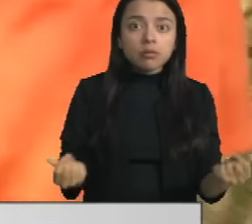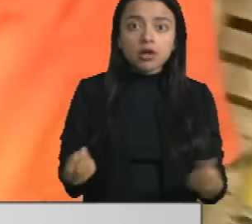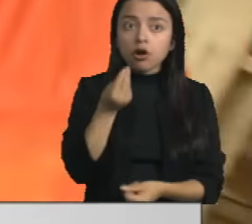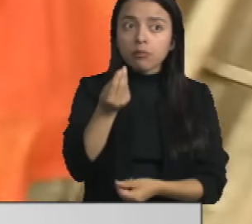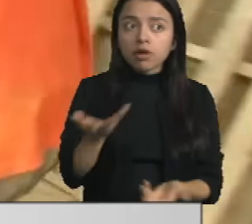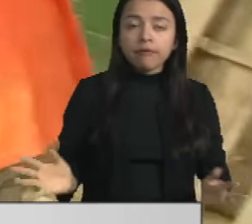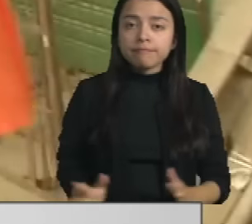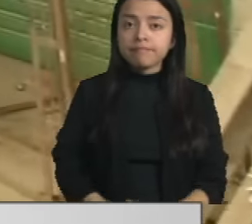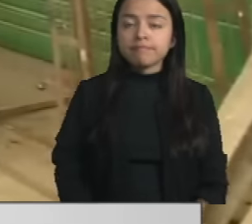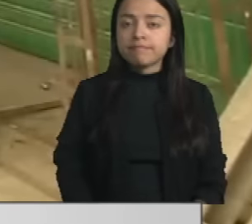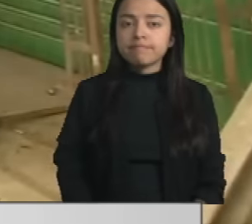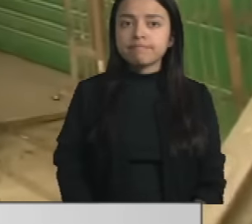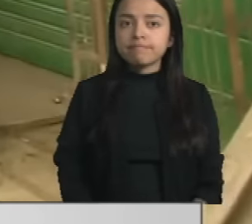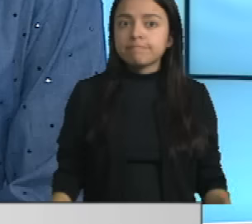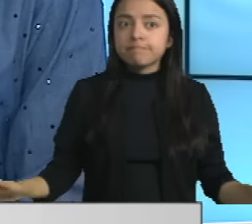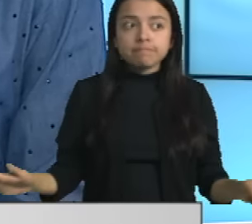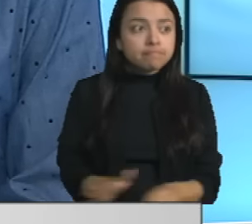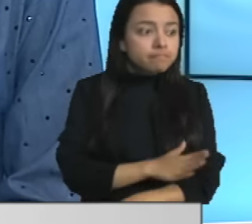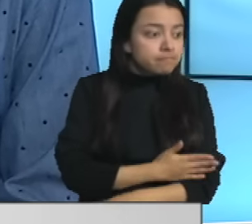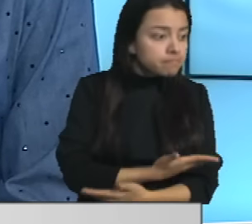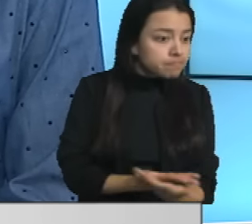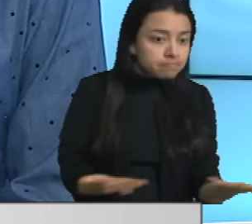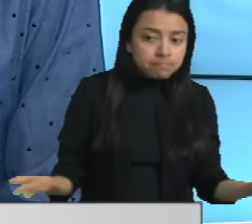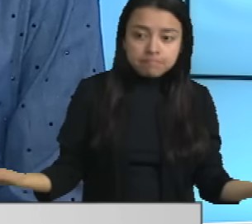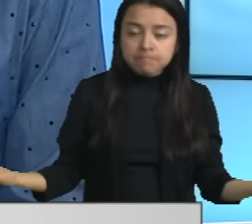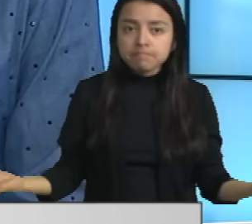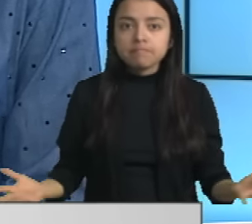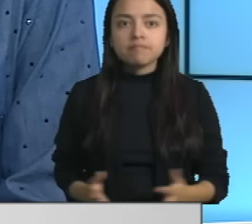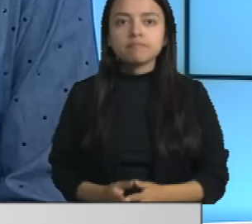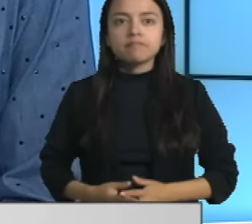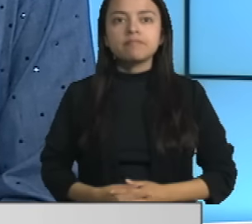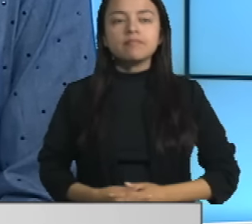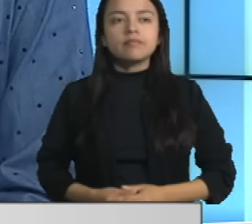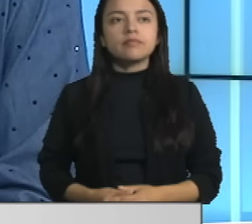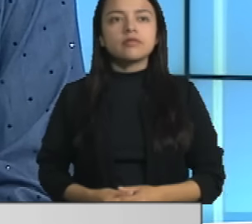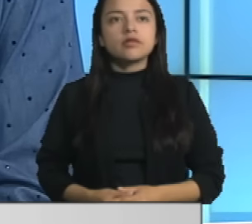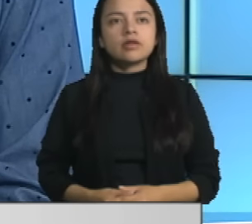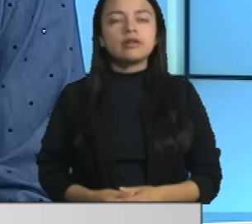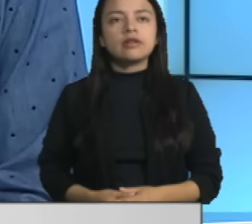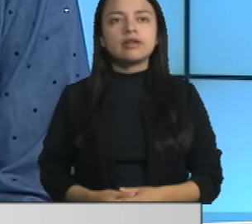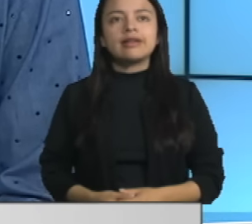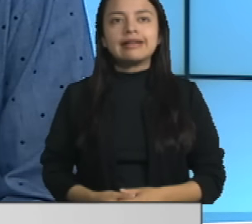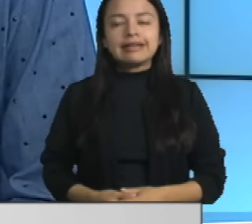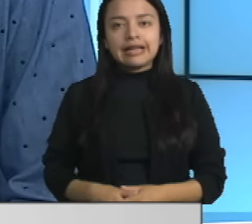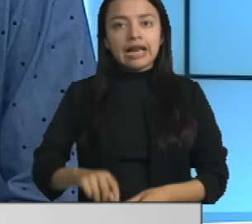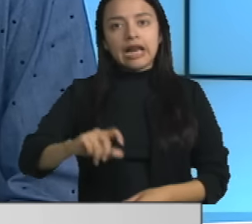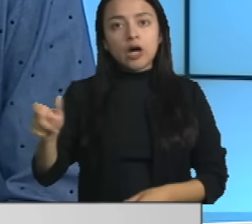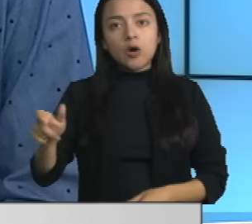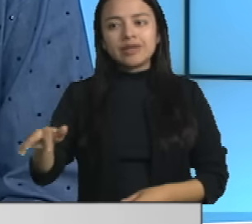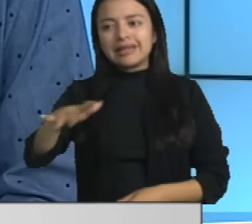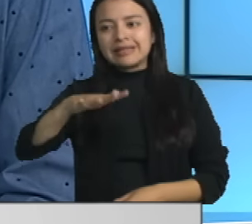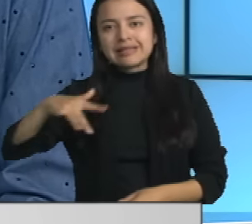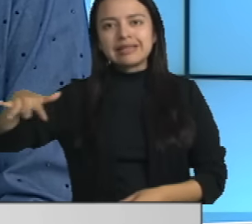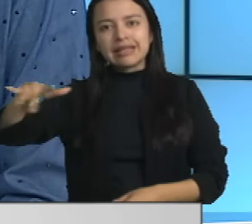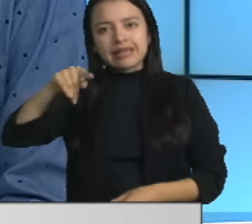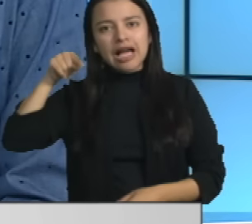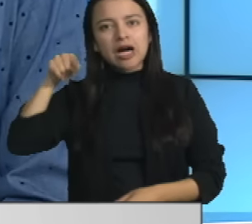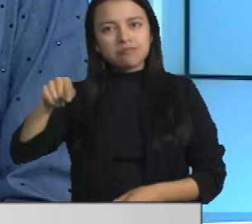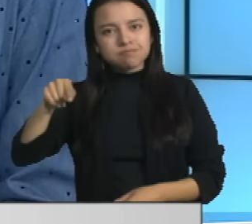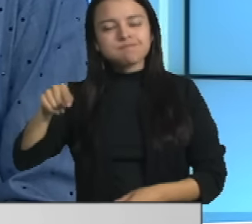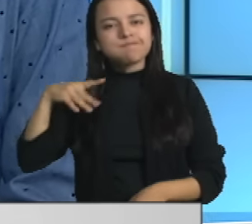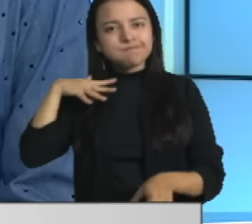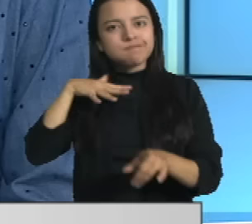hay bloqueos en Barranquilla. Una de las regiones más afectadas por el paro es Santander. A la escasez de combustible se